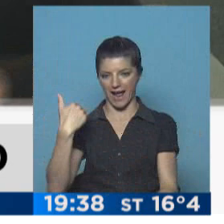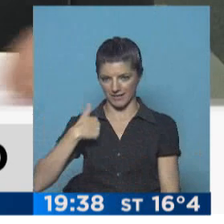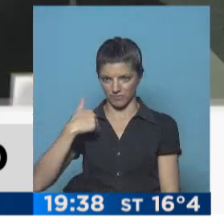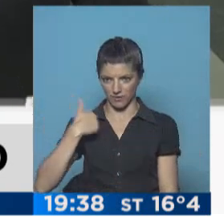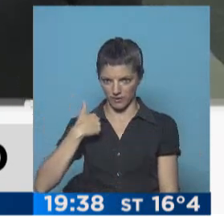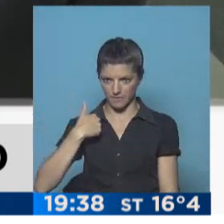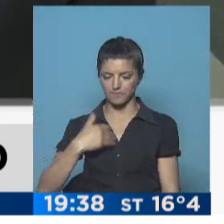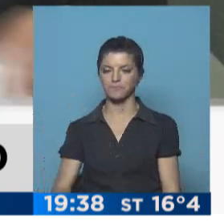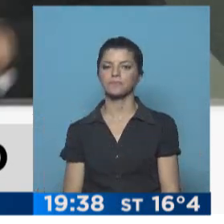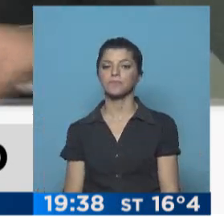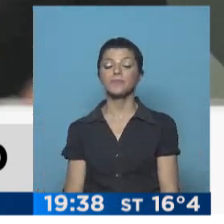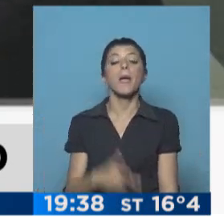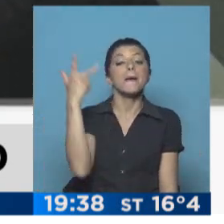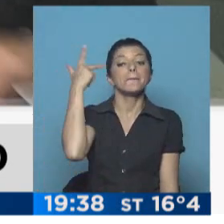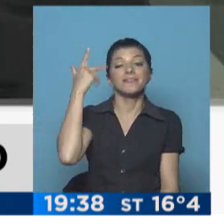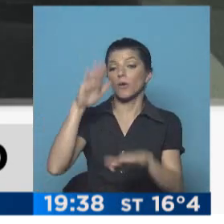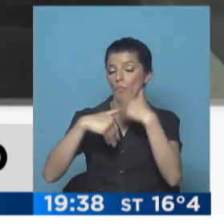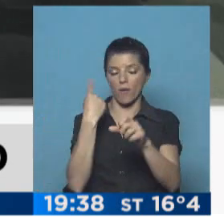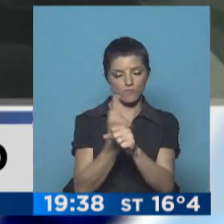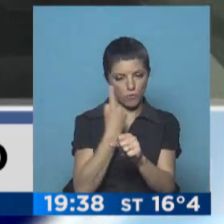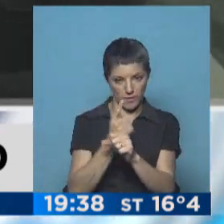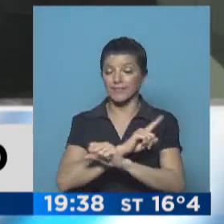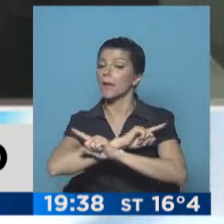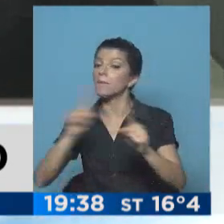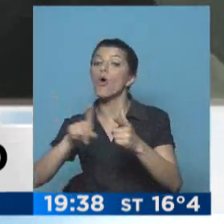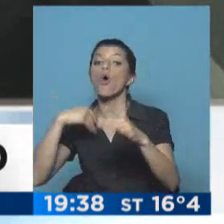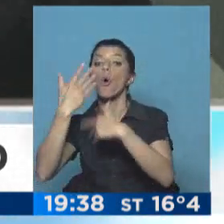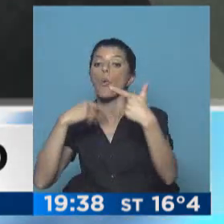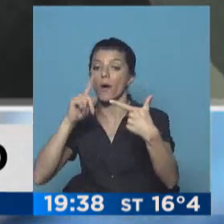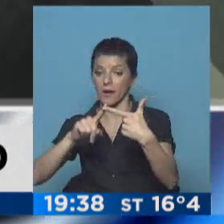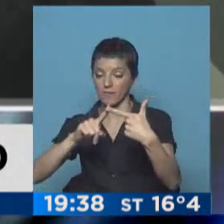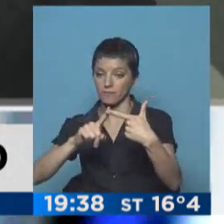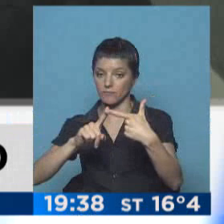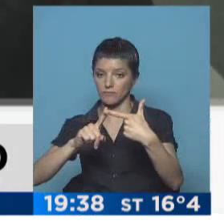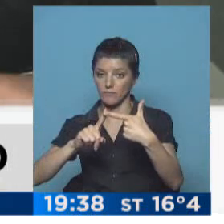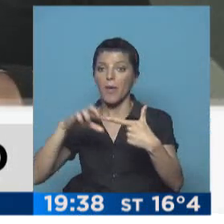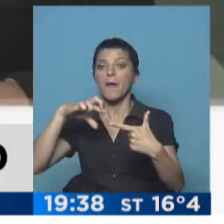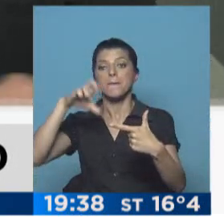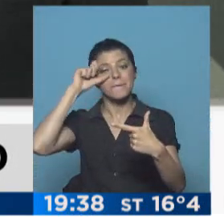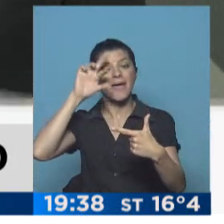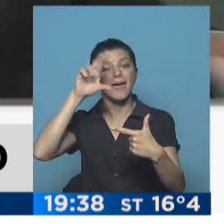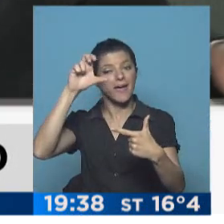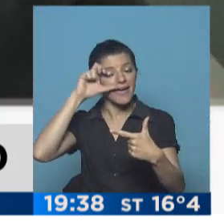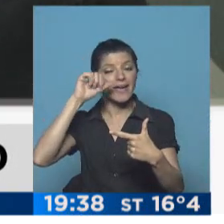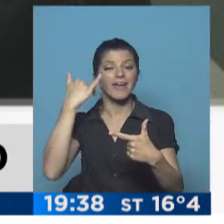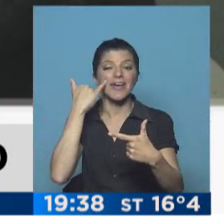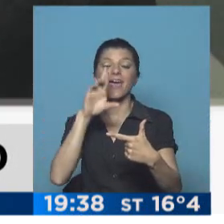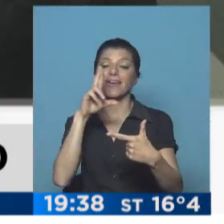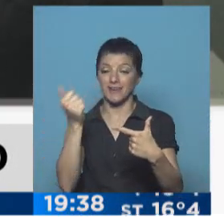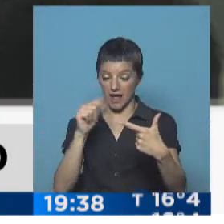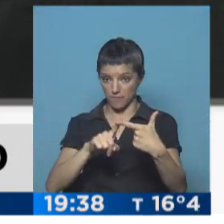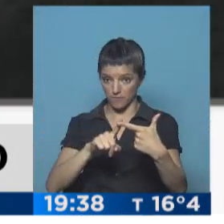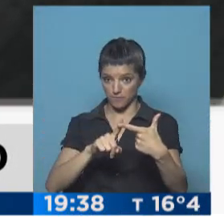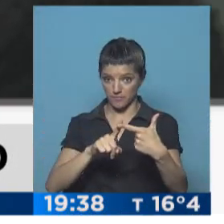Que decíamos, no va a estar Messi. Otra de las bajas, quien no va a poder estar esta noche, es el tucumano Pereira, el jugador de Juventus que haya pasado